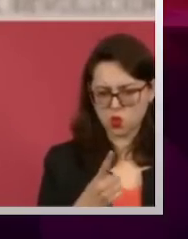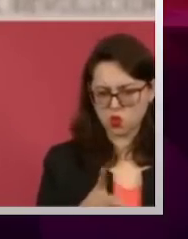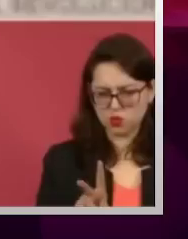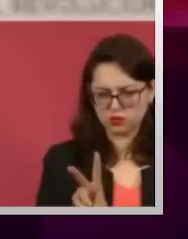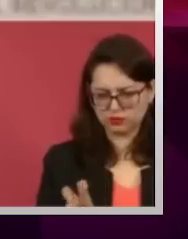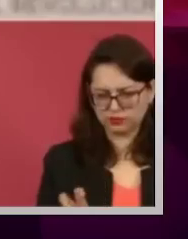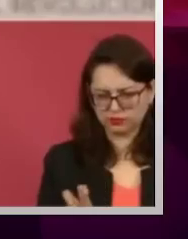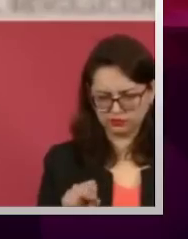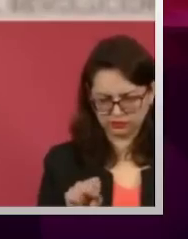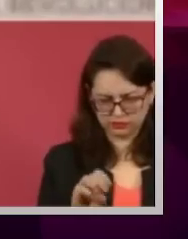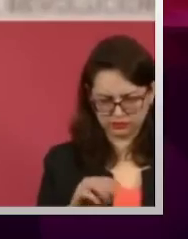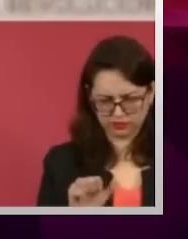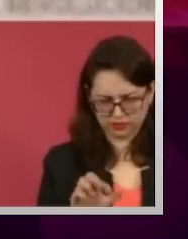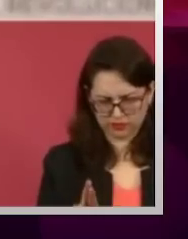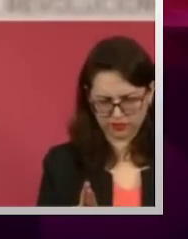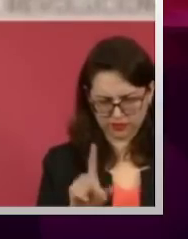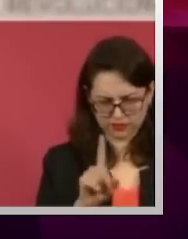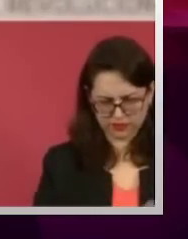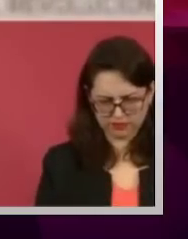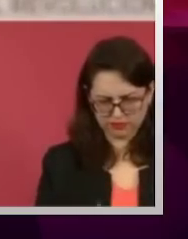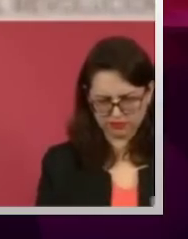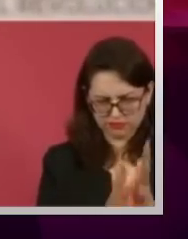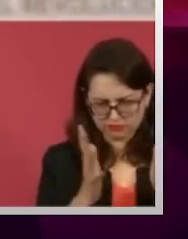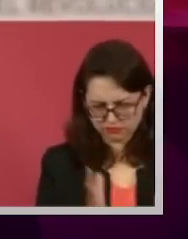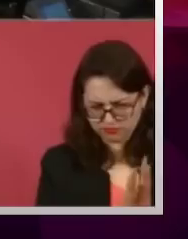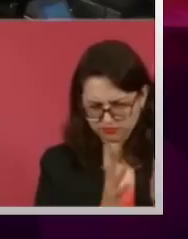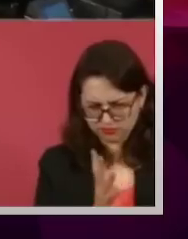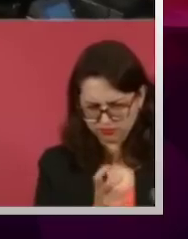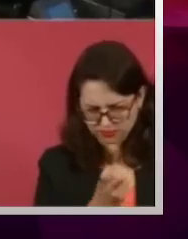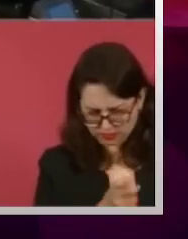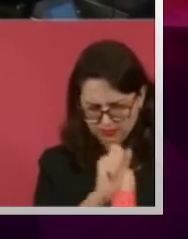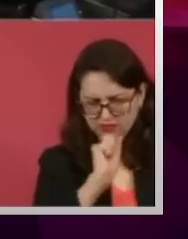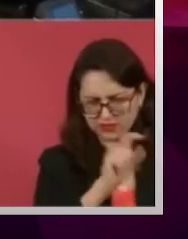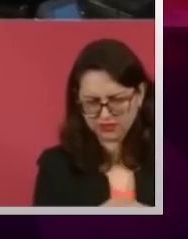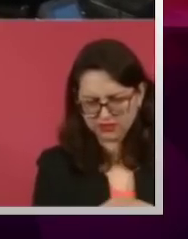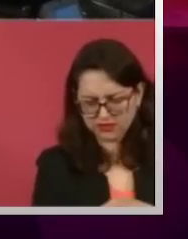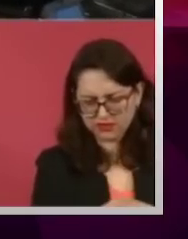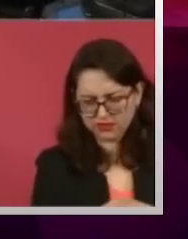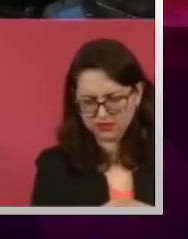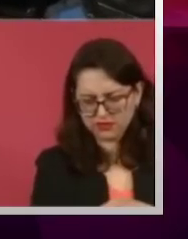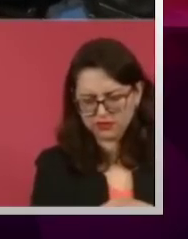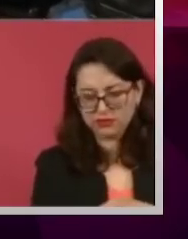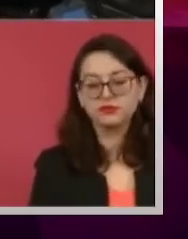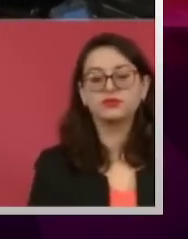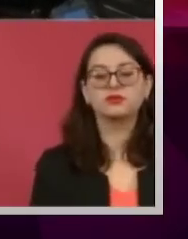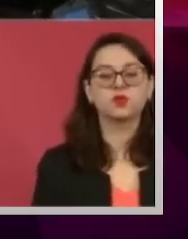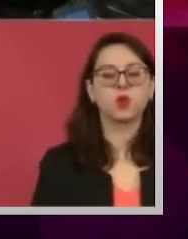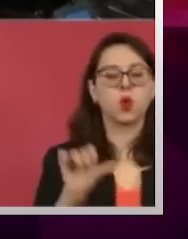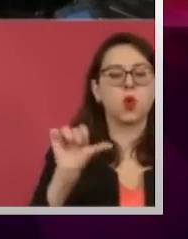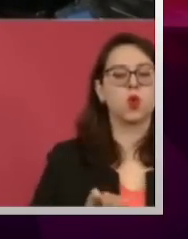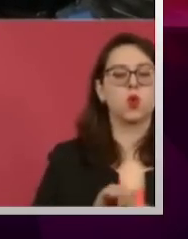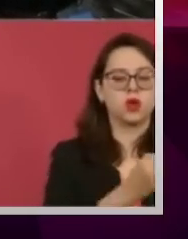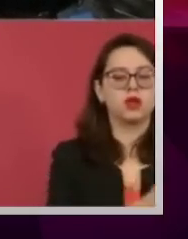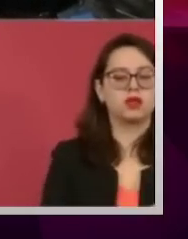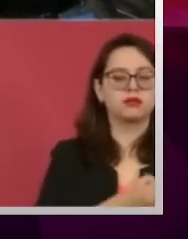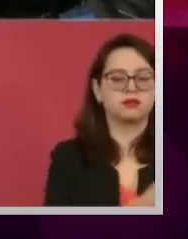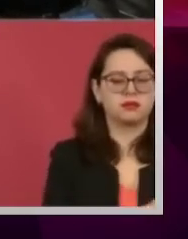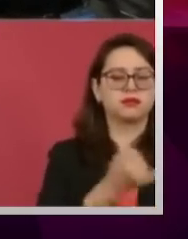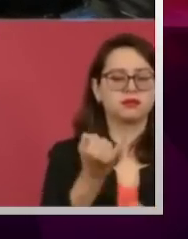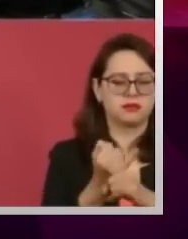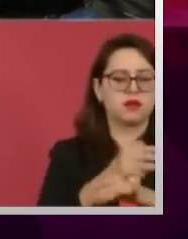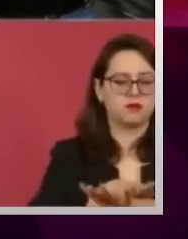la guardia nacional Ah sí pero este hoy informan sobre